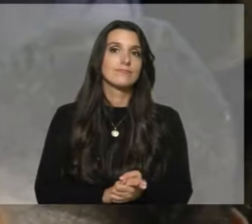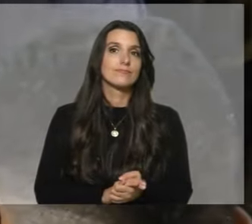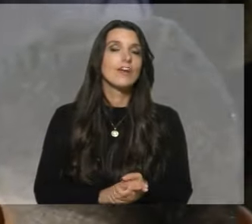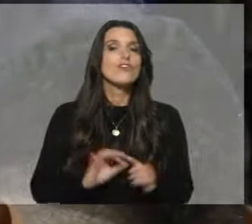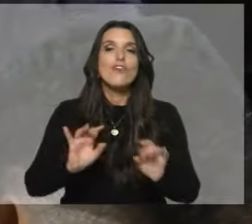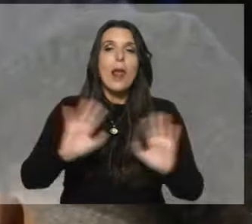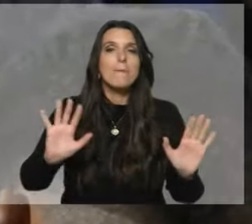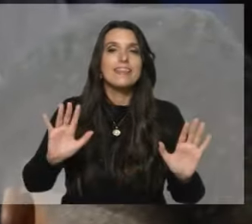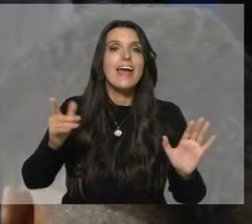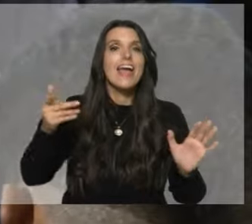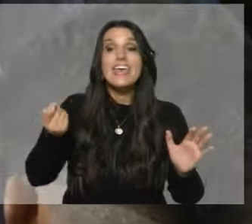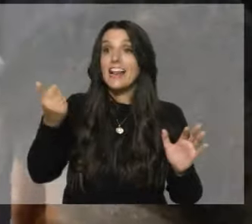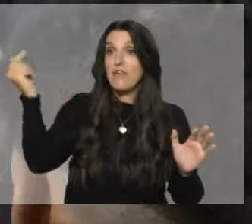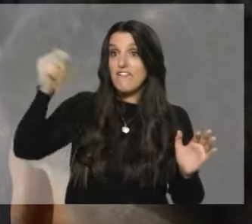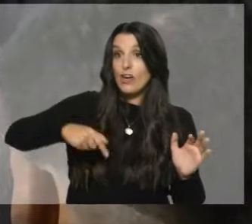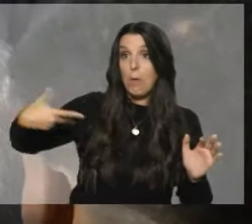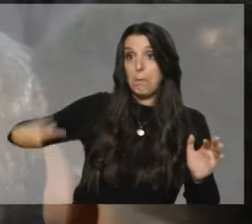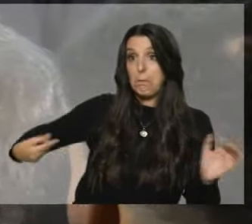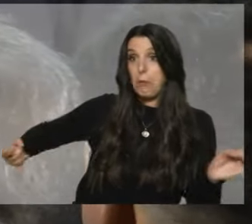Solo por eso. Y vengo recién de ahí.